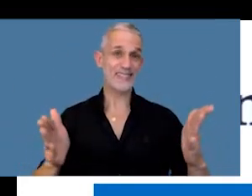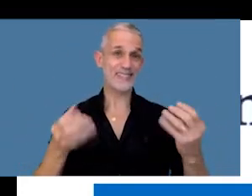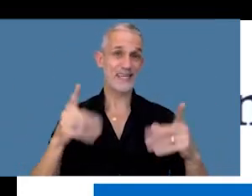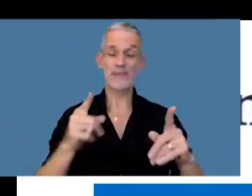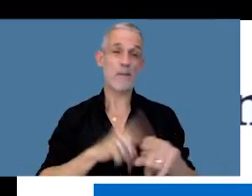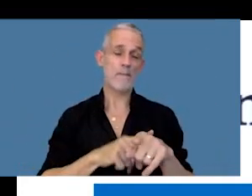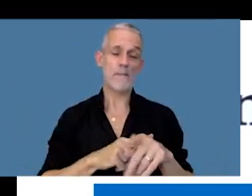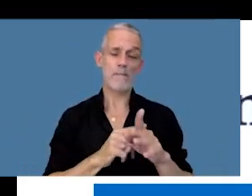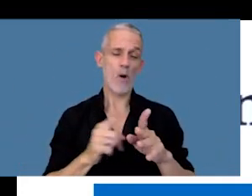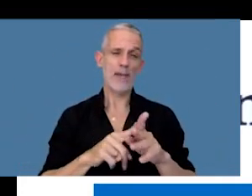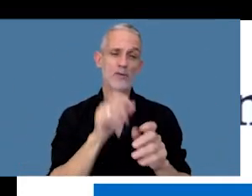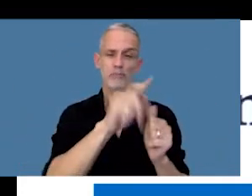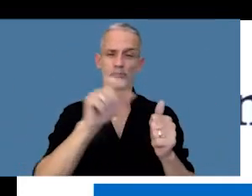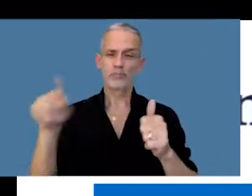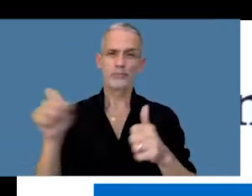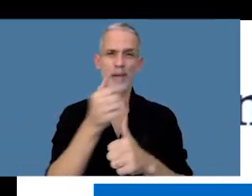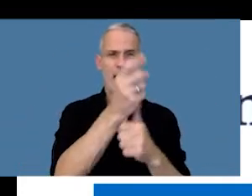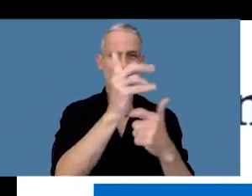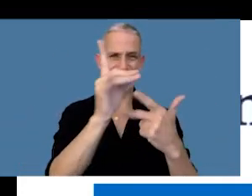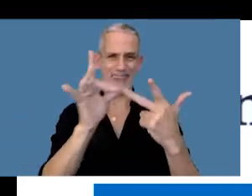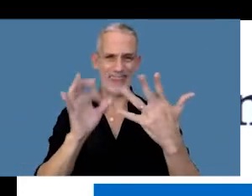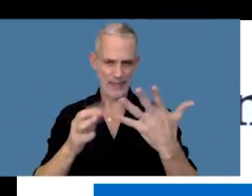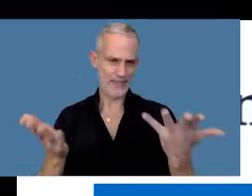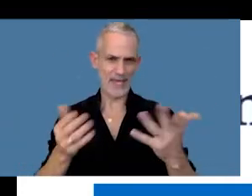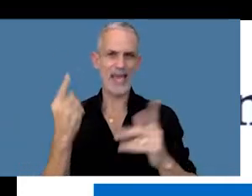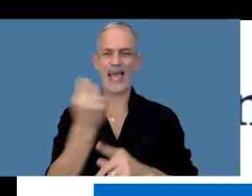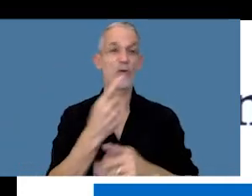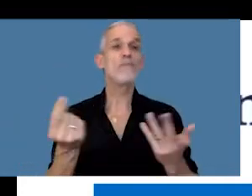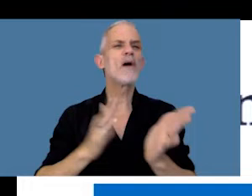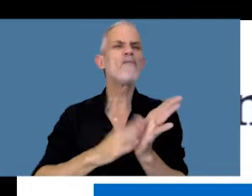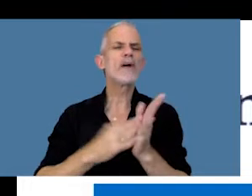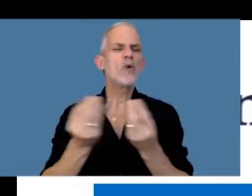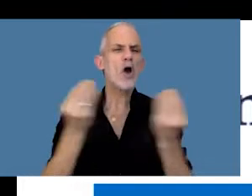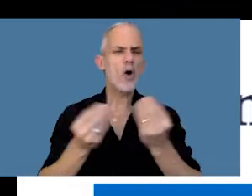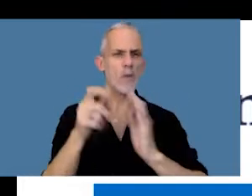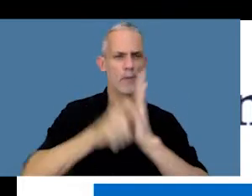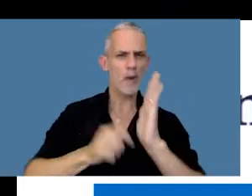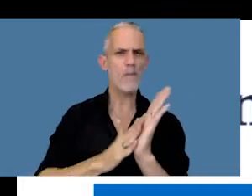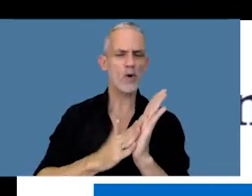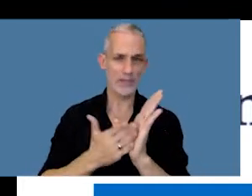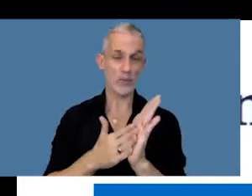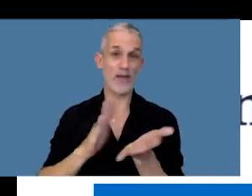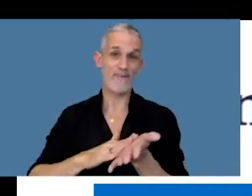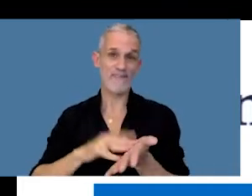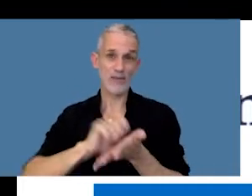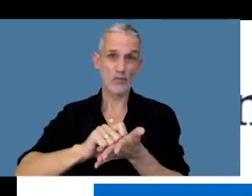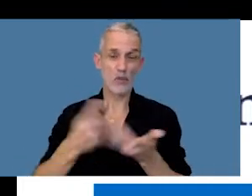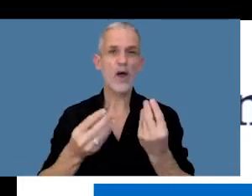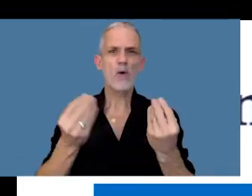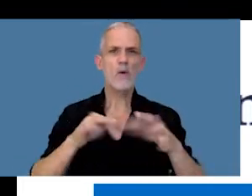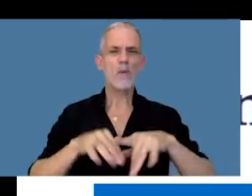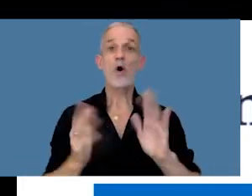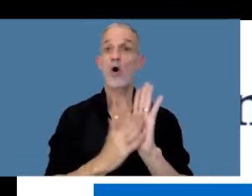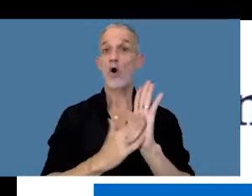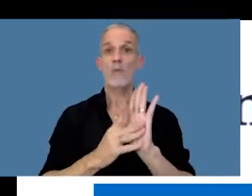momento de cada categorización. ¿Cómo factura el monotributista? Va a facturar con